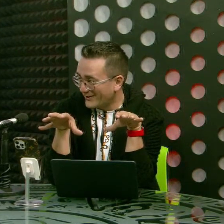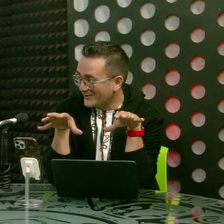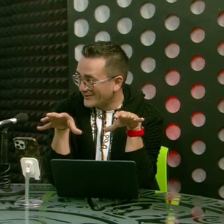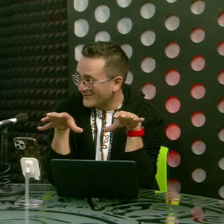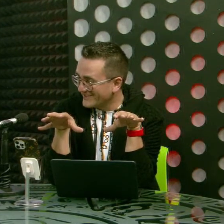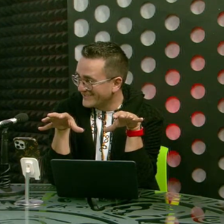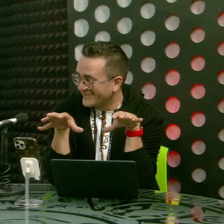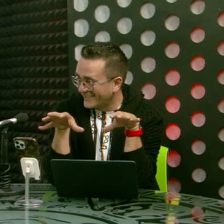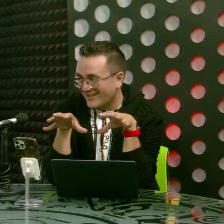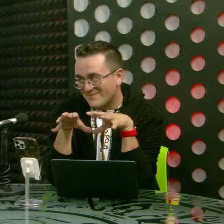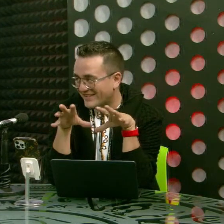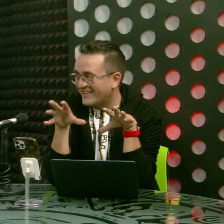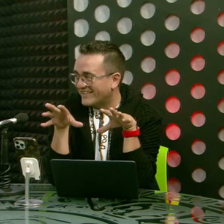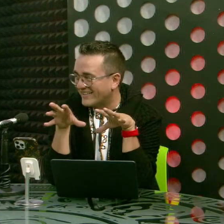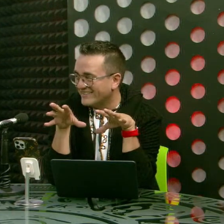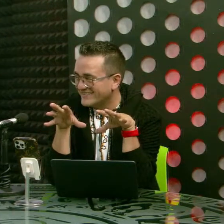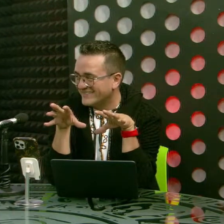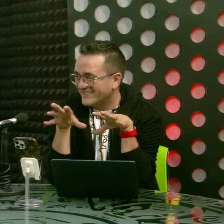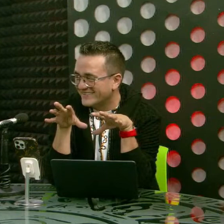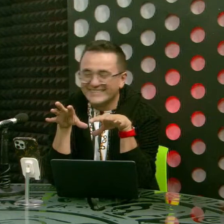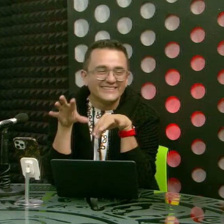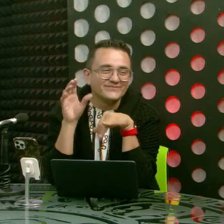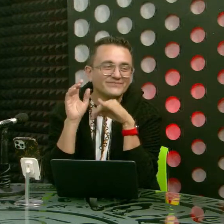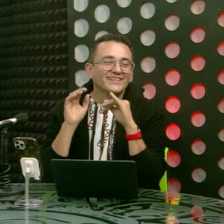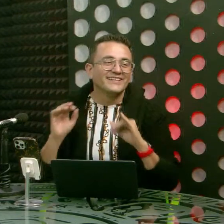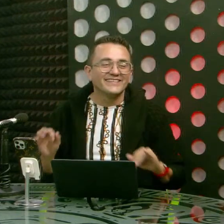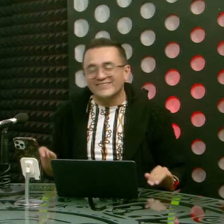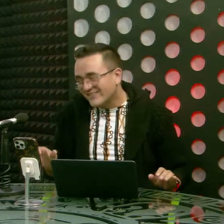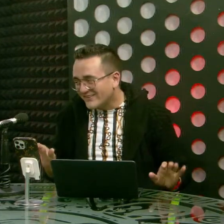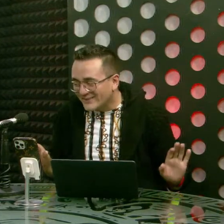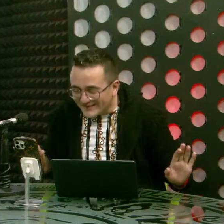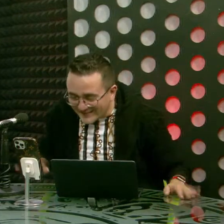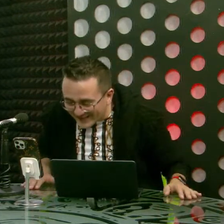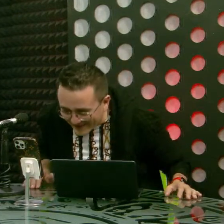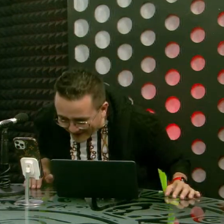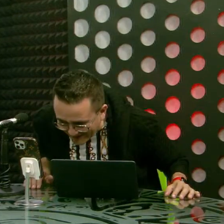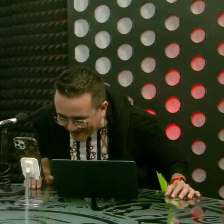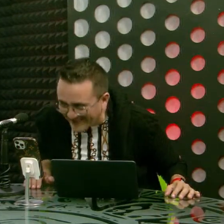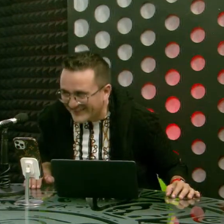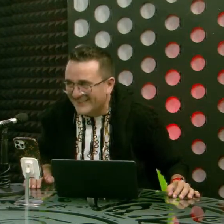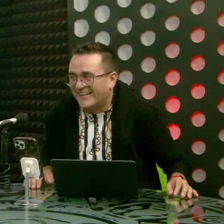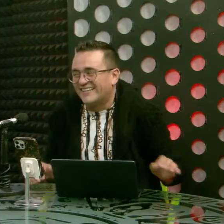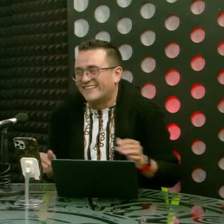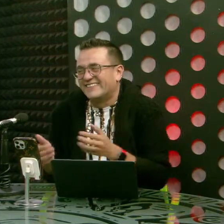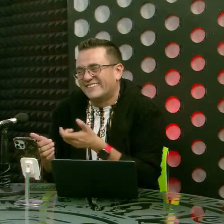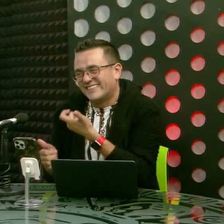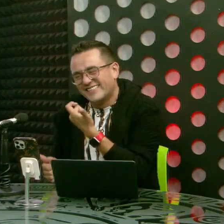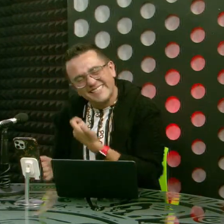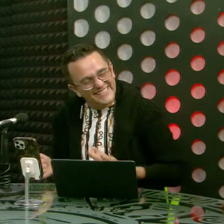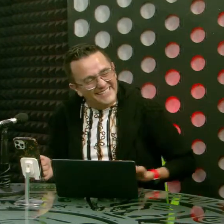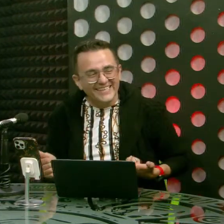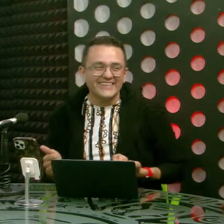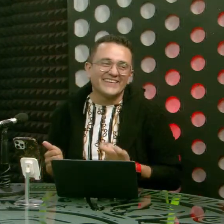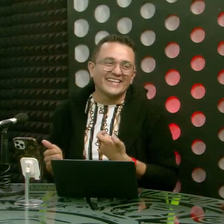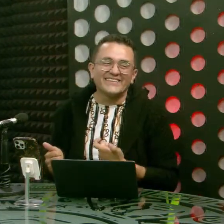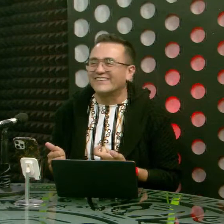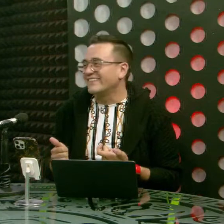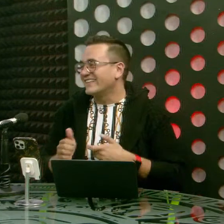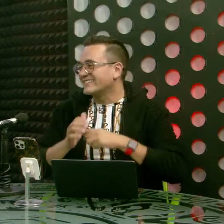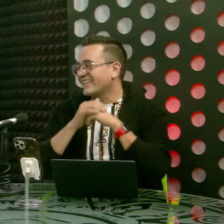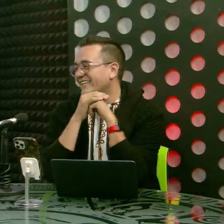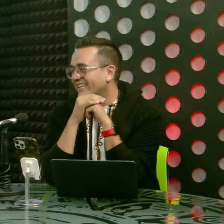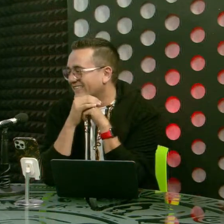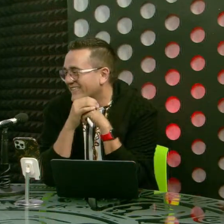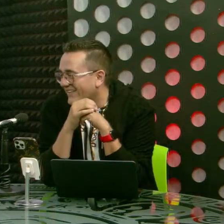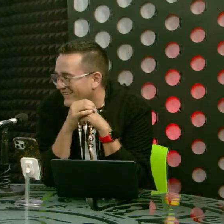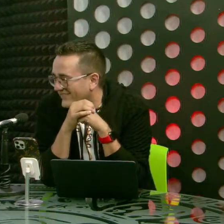de los laboratorios? Sí. Que eran metálicas. Y enormes. Y entonces cuando se dormían estaban todos yendo. Yo llegaba con